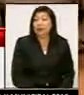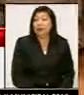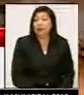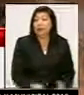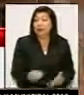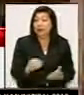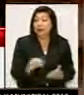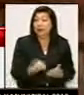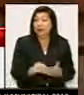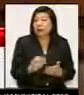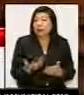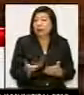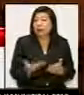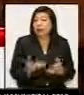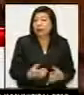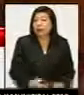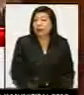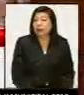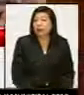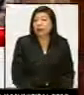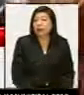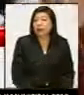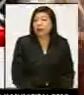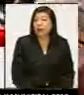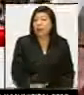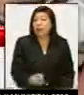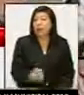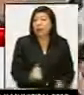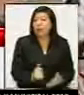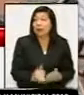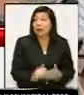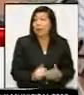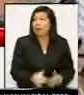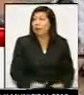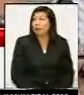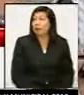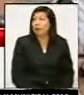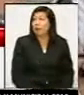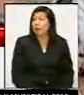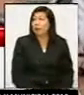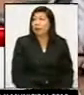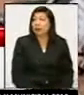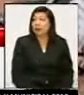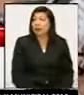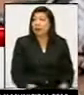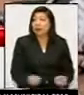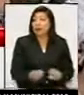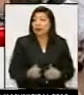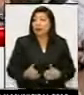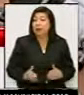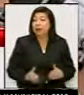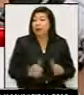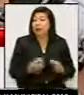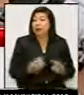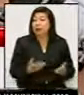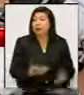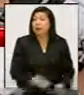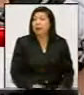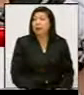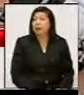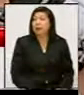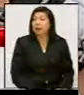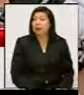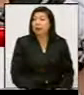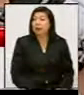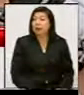concesión es solamente para FETRANS, no para los FETRANS, luego a su vez lo alquila las otras empresas que operan en la ruta, y no estamos seguros si